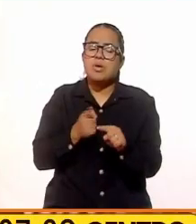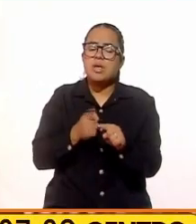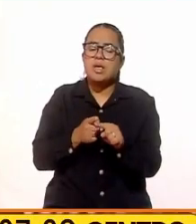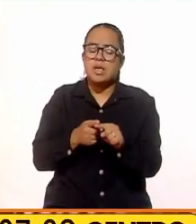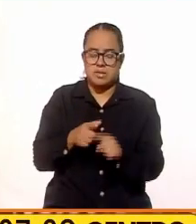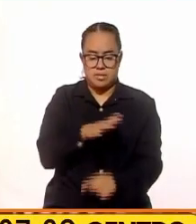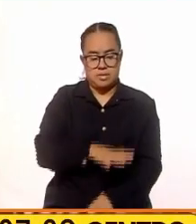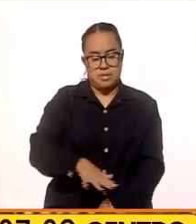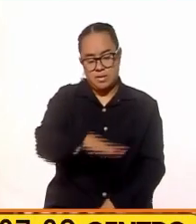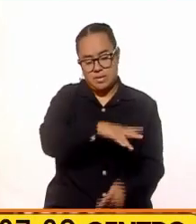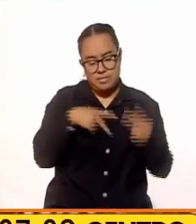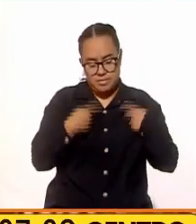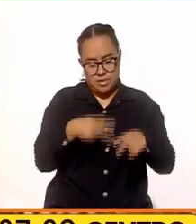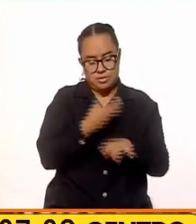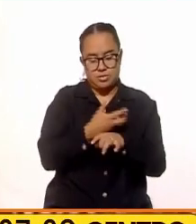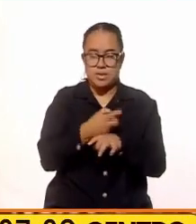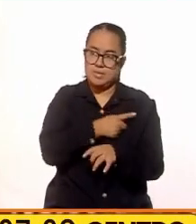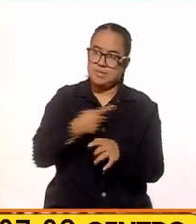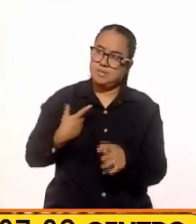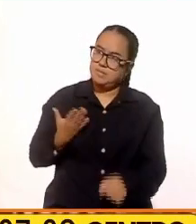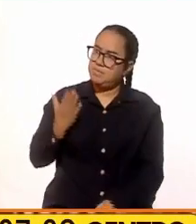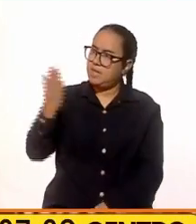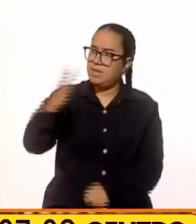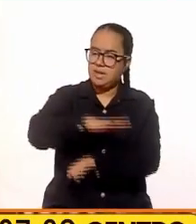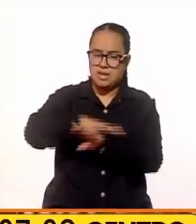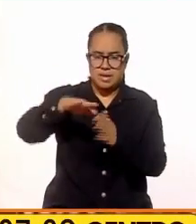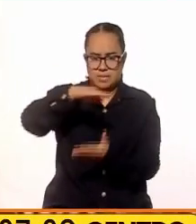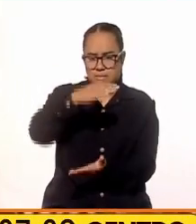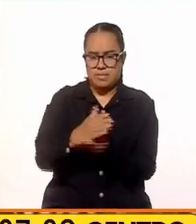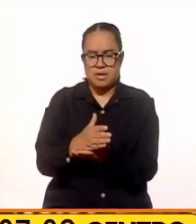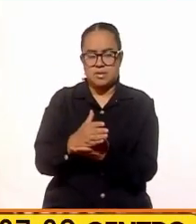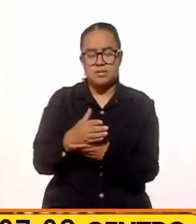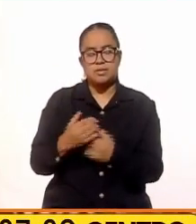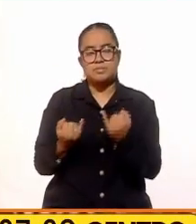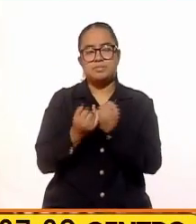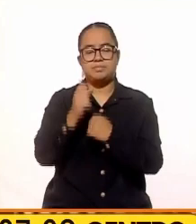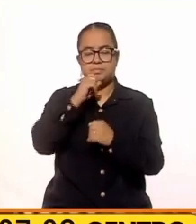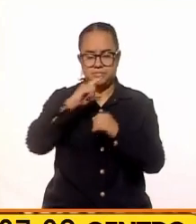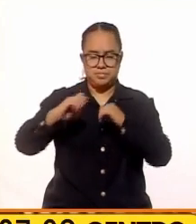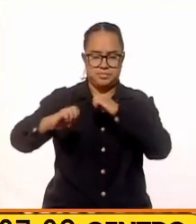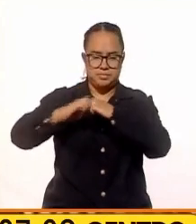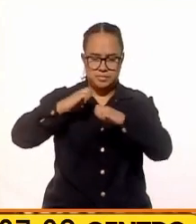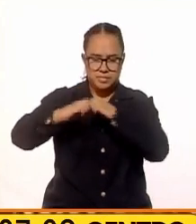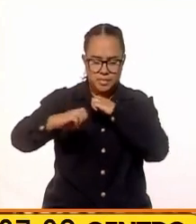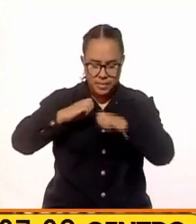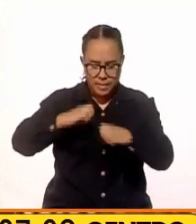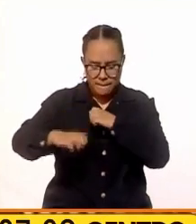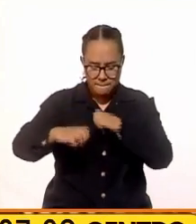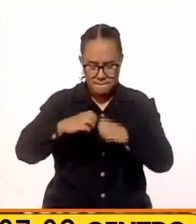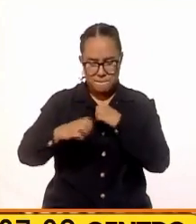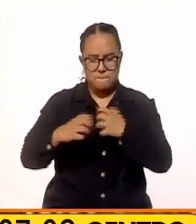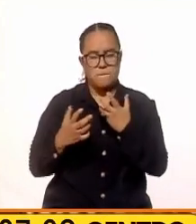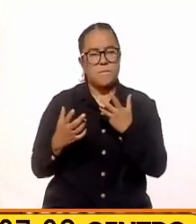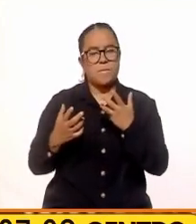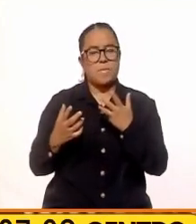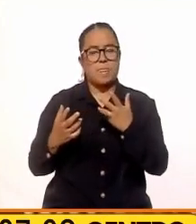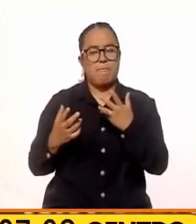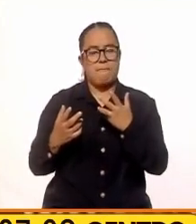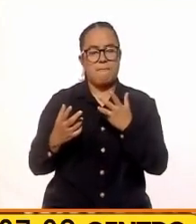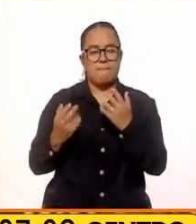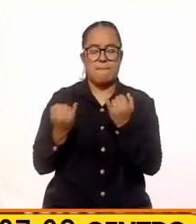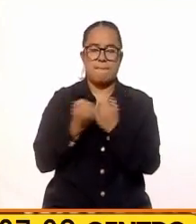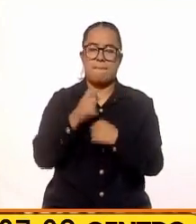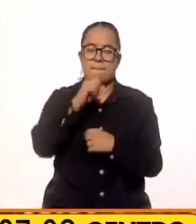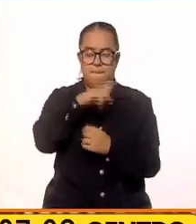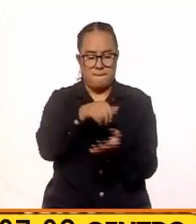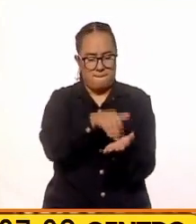la sociedad estadounidense. Y lo que hemos visto tanto en la oposición a estas